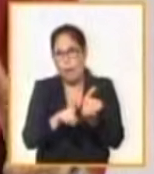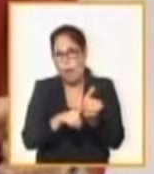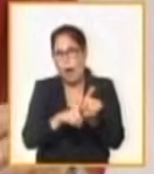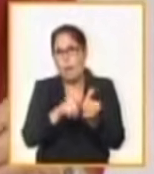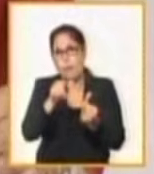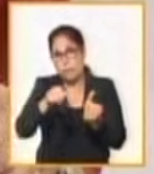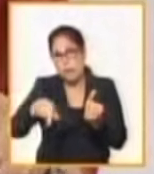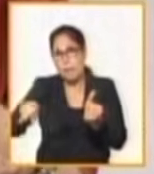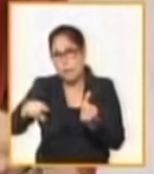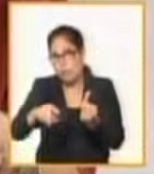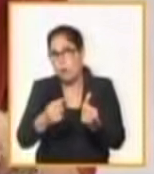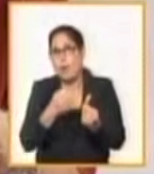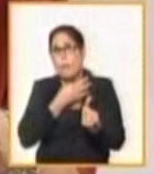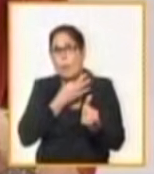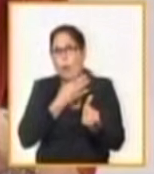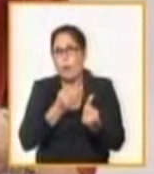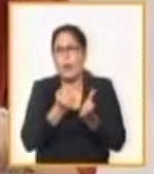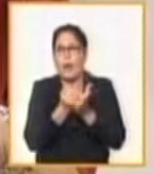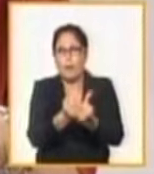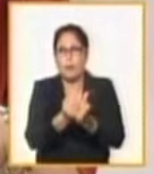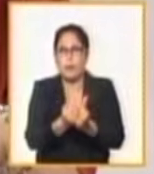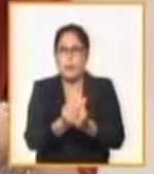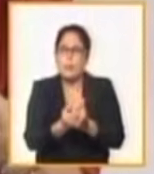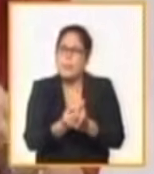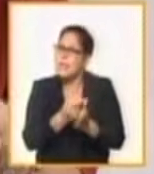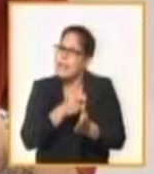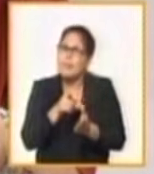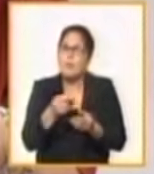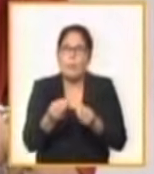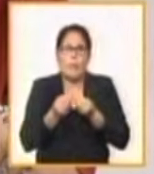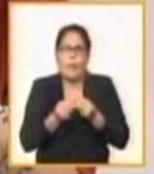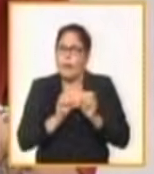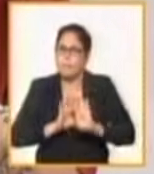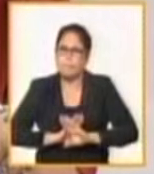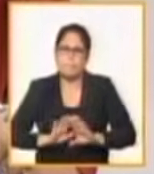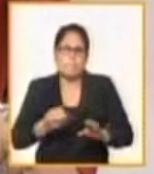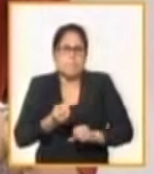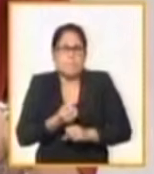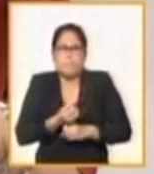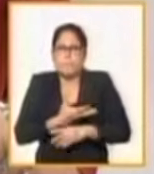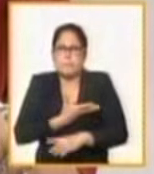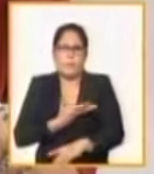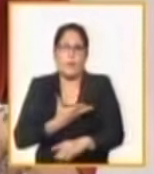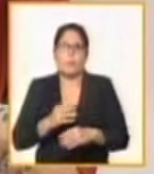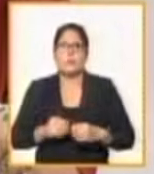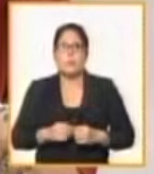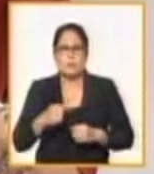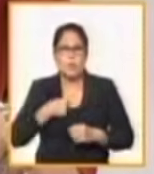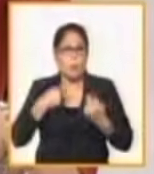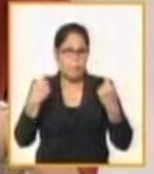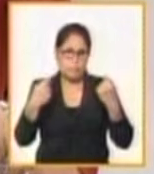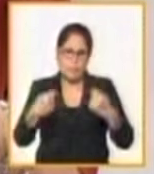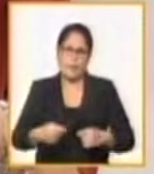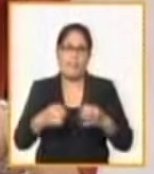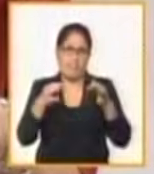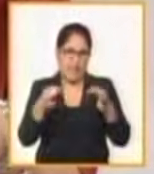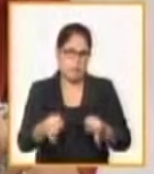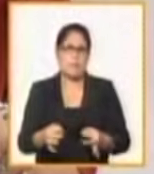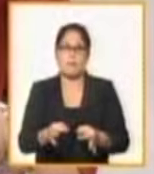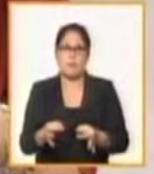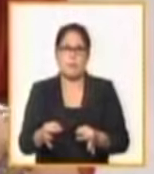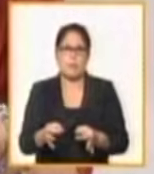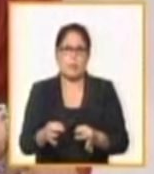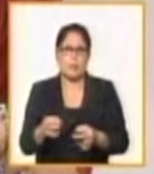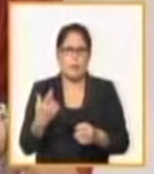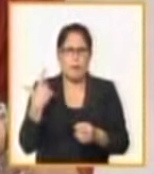humildes, y todo eso a mí me cambió. Ese día mi vida tomé la decisión de que yo no tenía